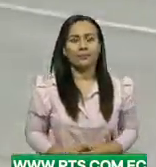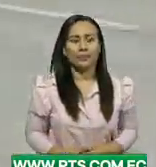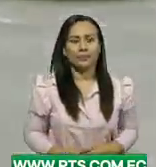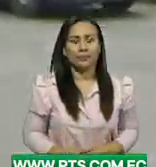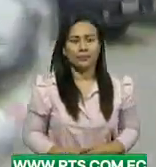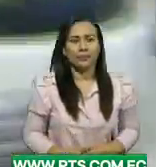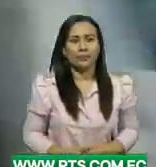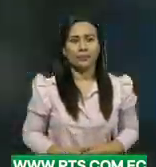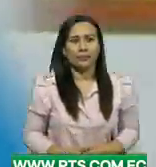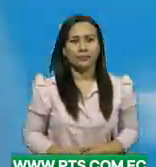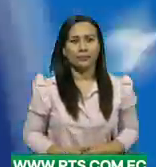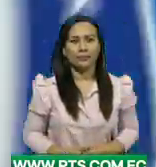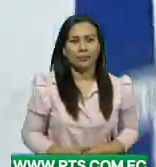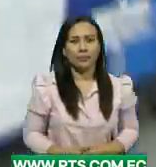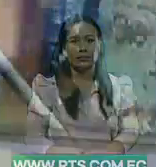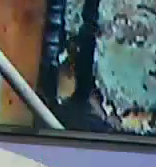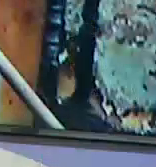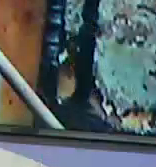Morales.